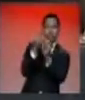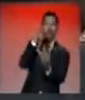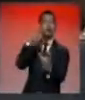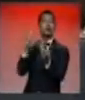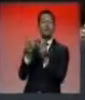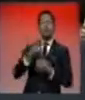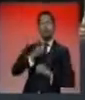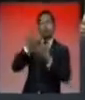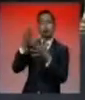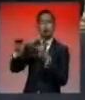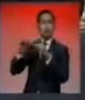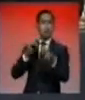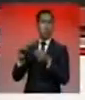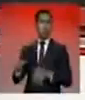de los hechos